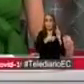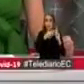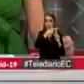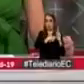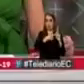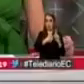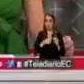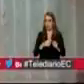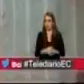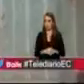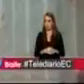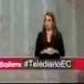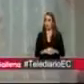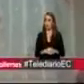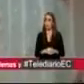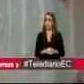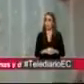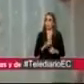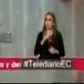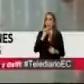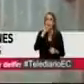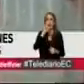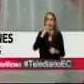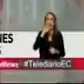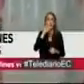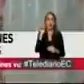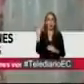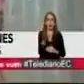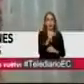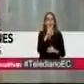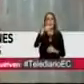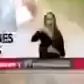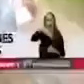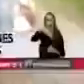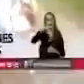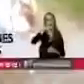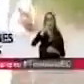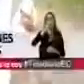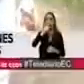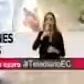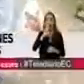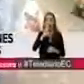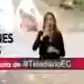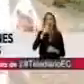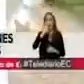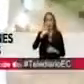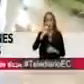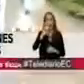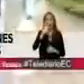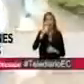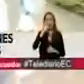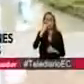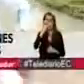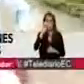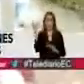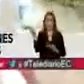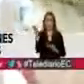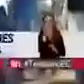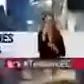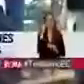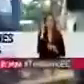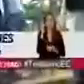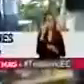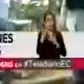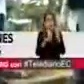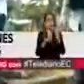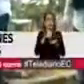víveres. Ana Palma es habitante de Quevedo en Los Ríos. Fue una de las beneficiarias de las raciones alimenticias